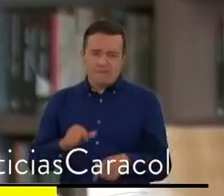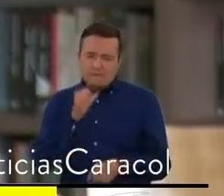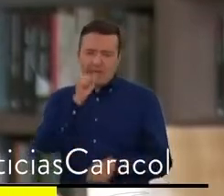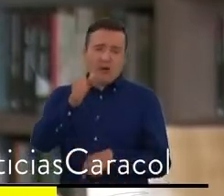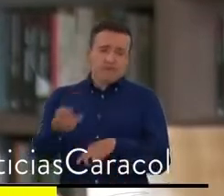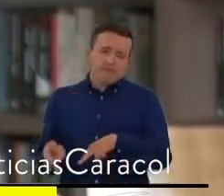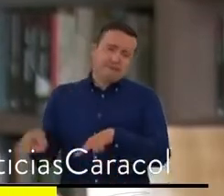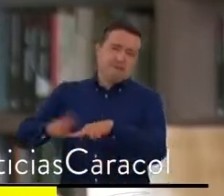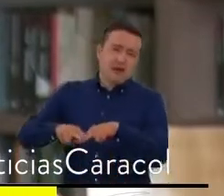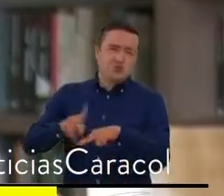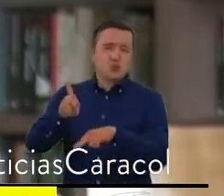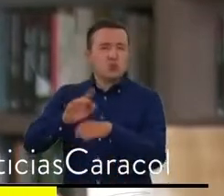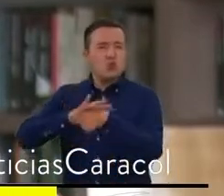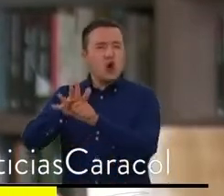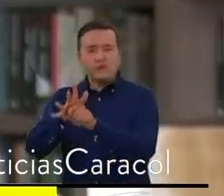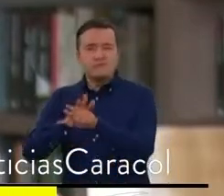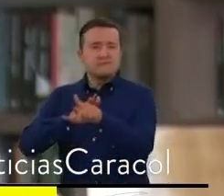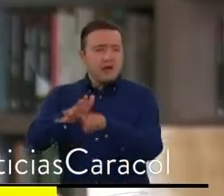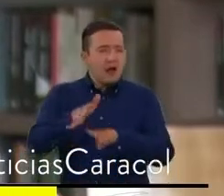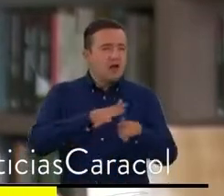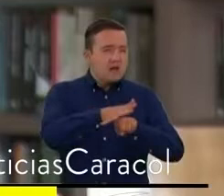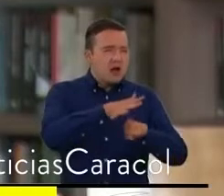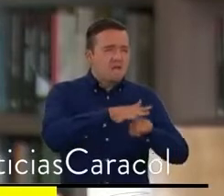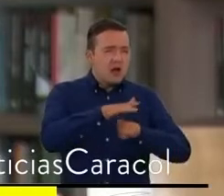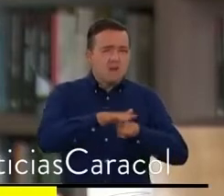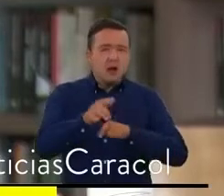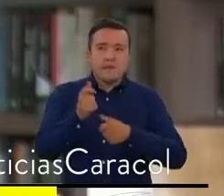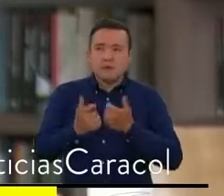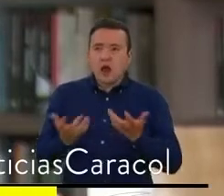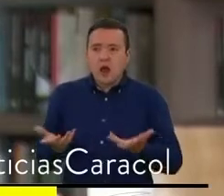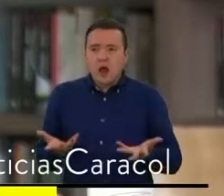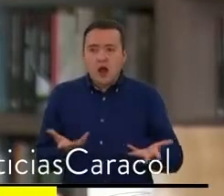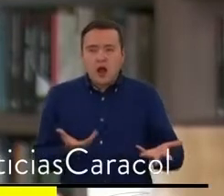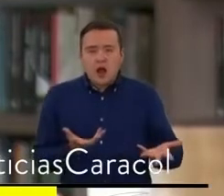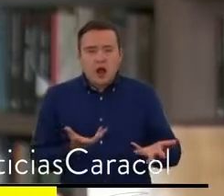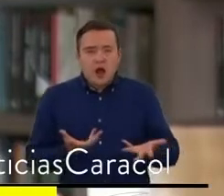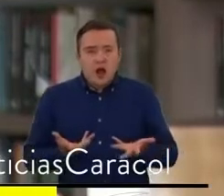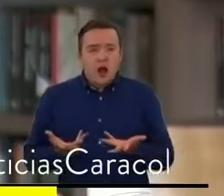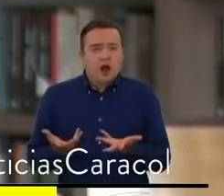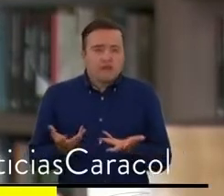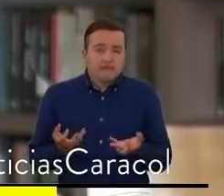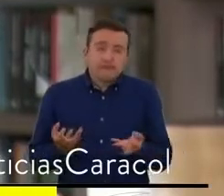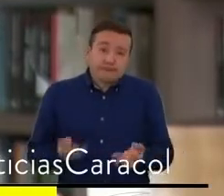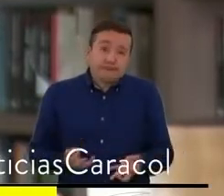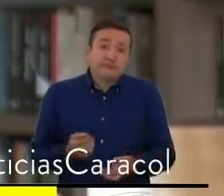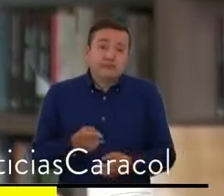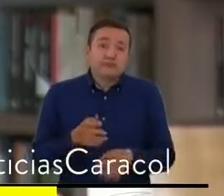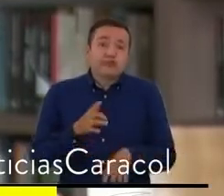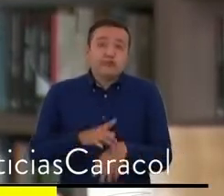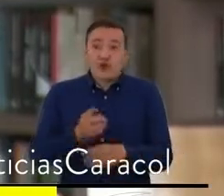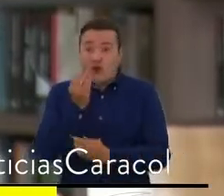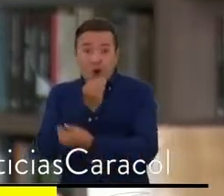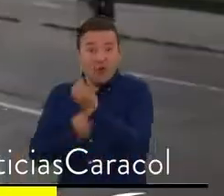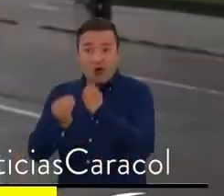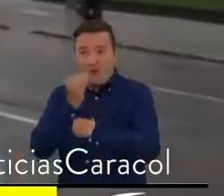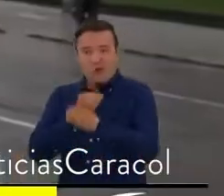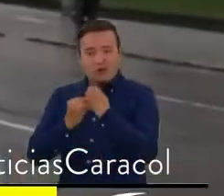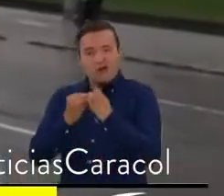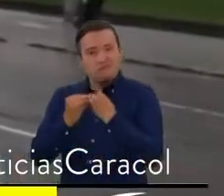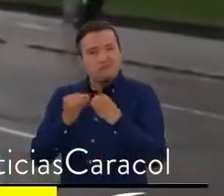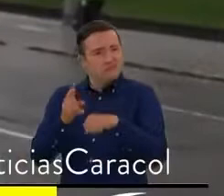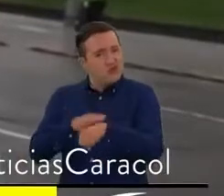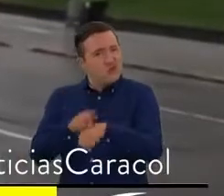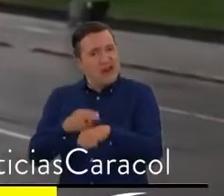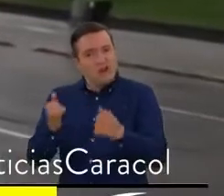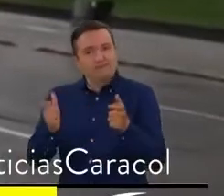pandemia, han tenido que reducir sus dietas alimentarias. Esta